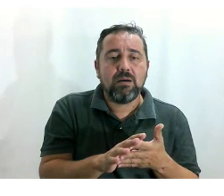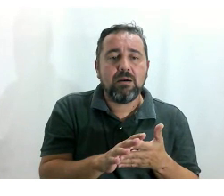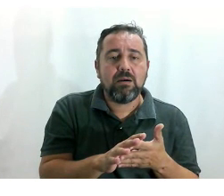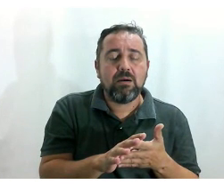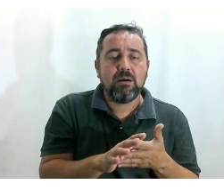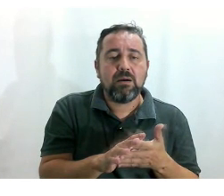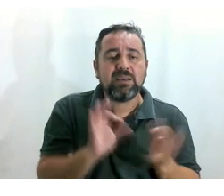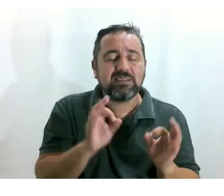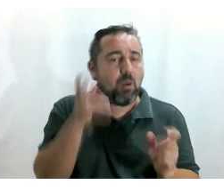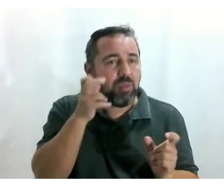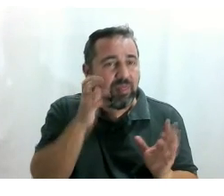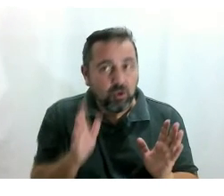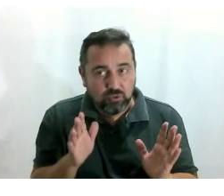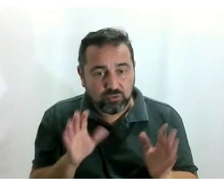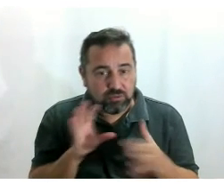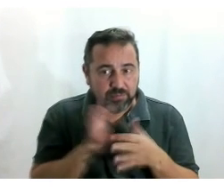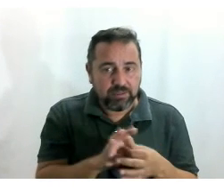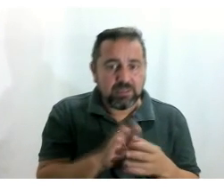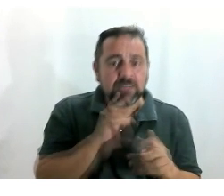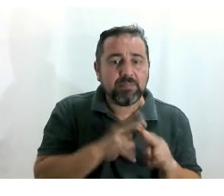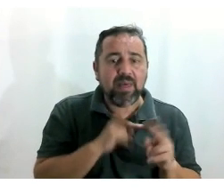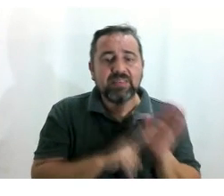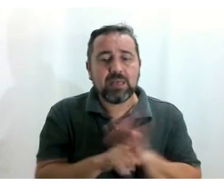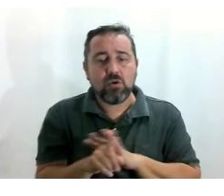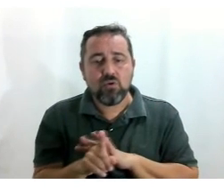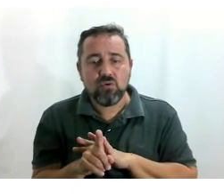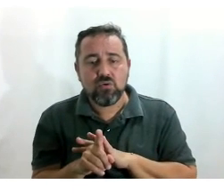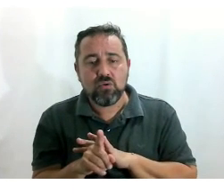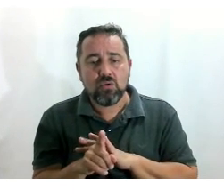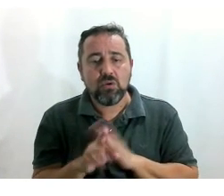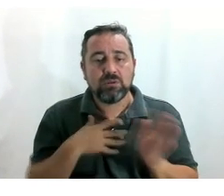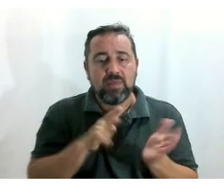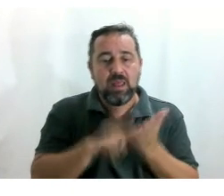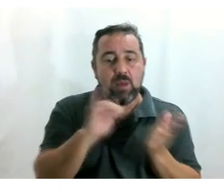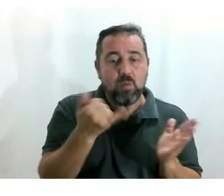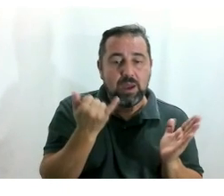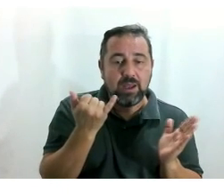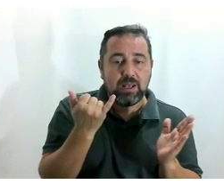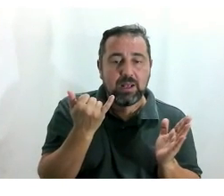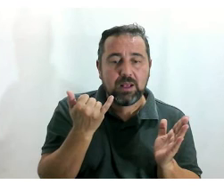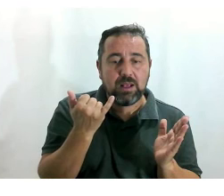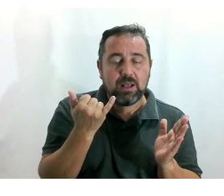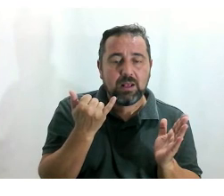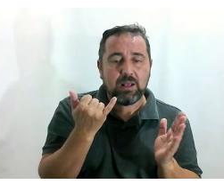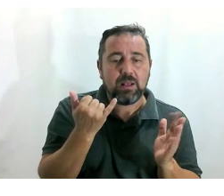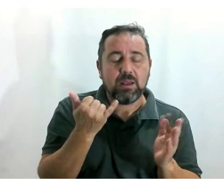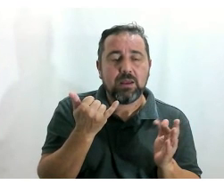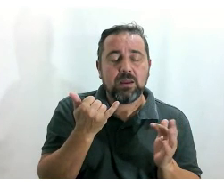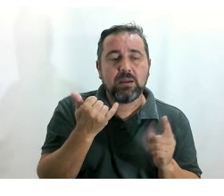la audición y al desarrollo del lenguaje, están muy